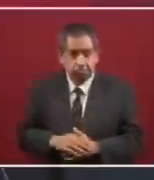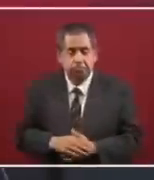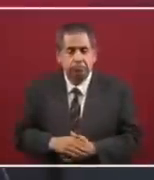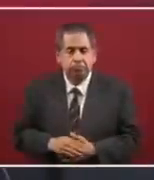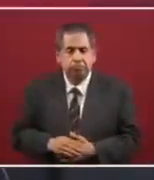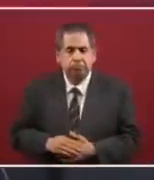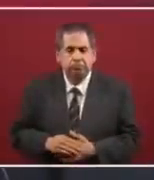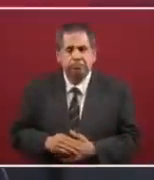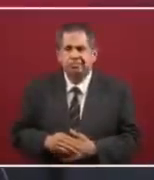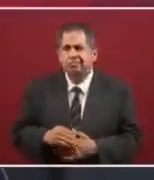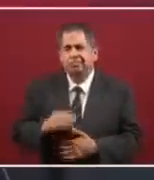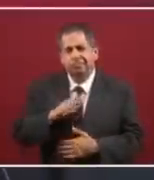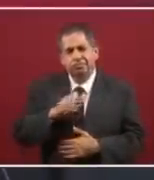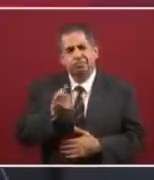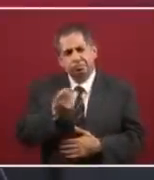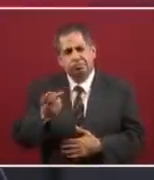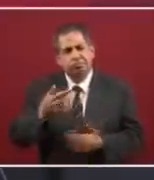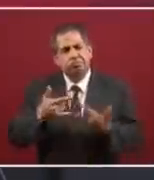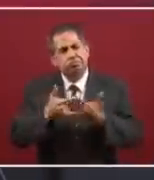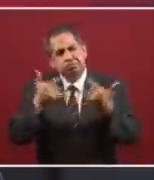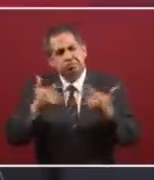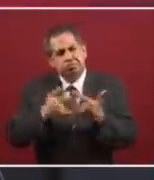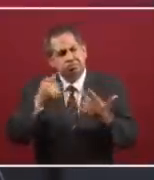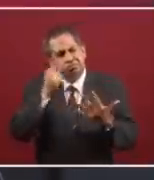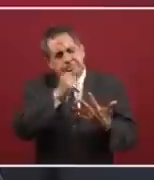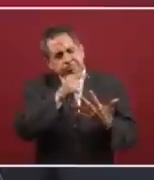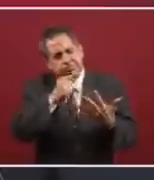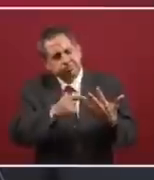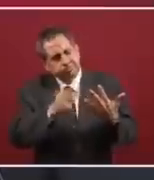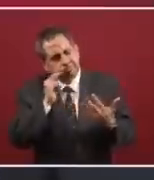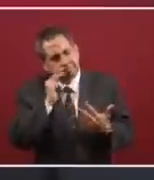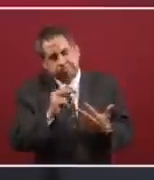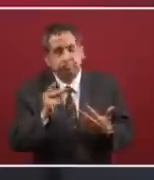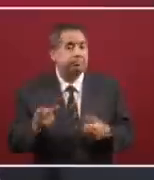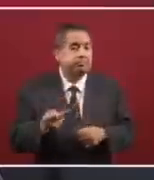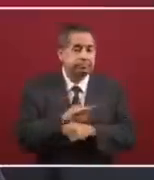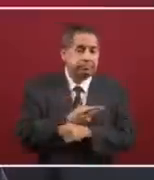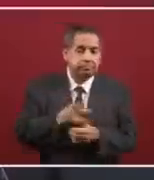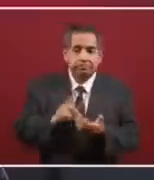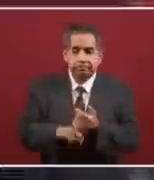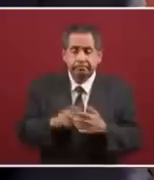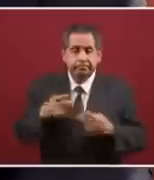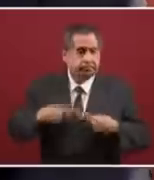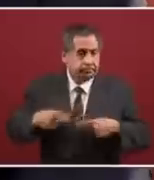hay muchas experiencias en donde la gente